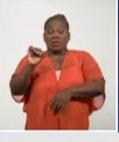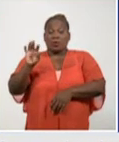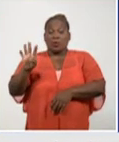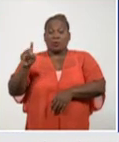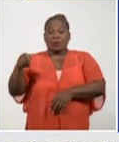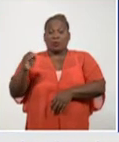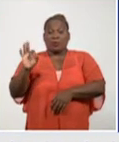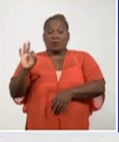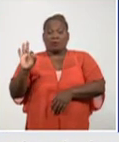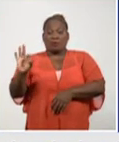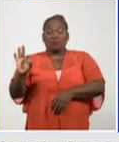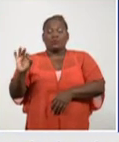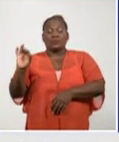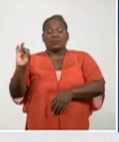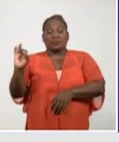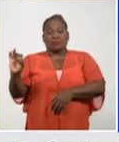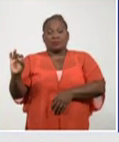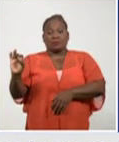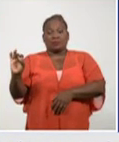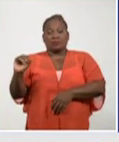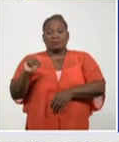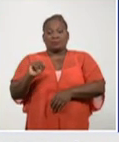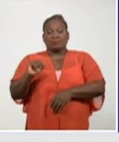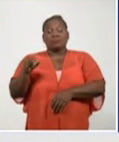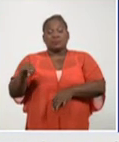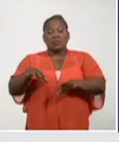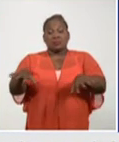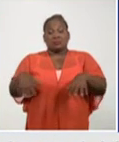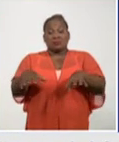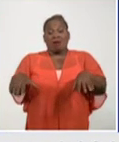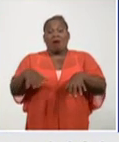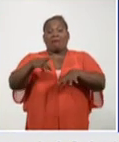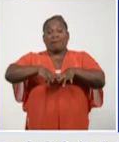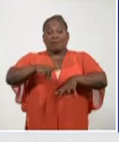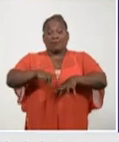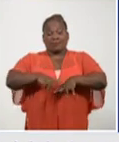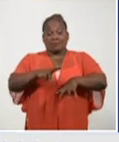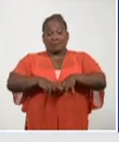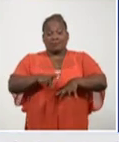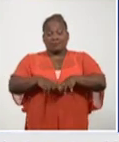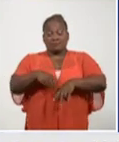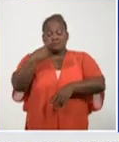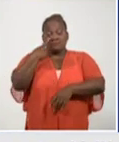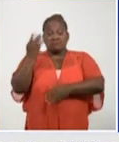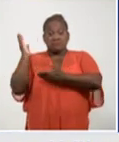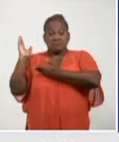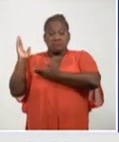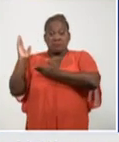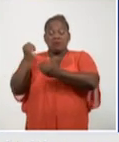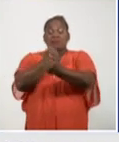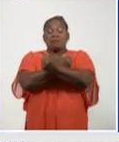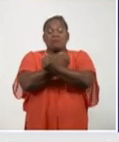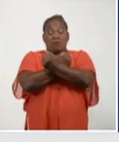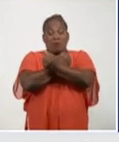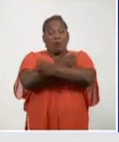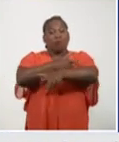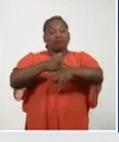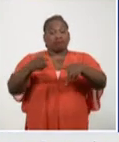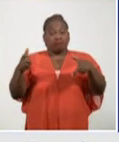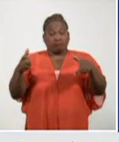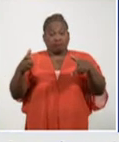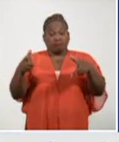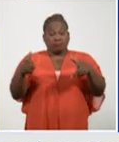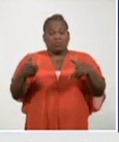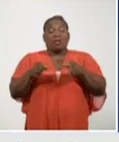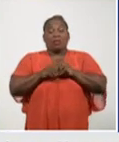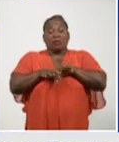64,87. Esta es la situación de La Habana, como ven, con un alto riesgo de transmisión